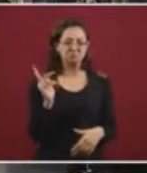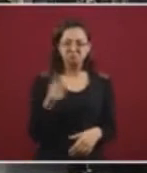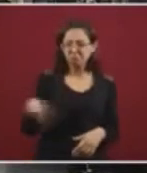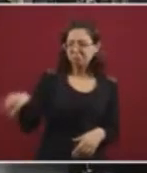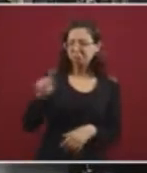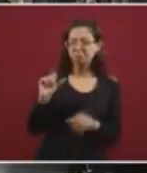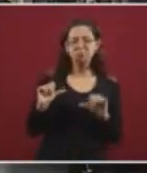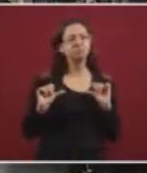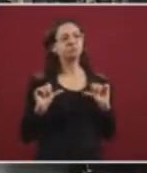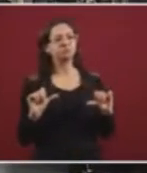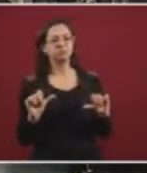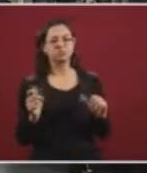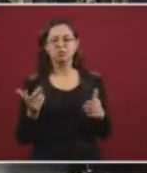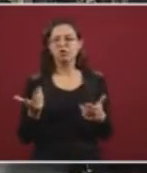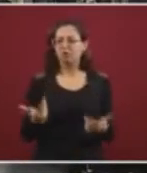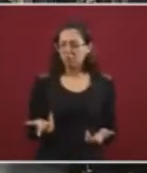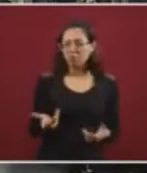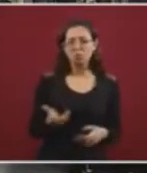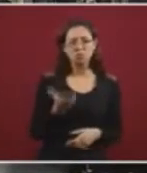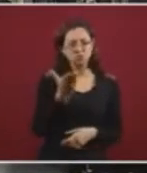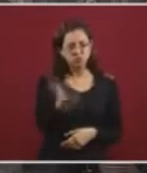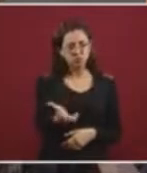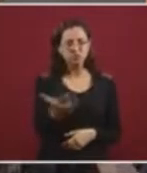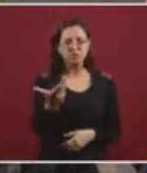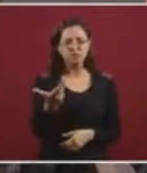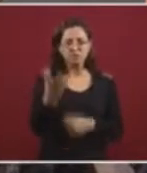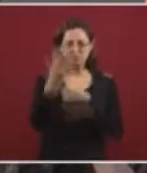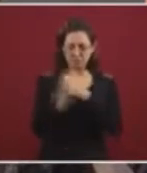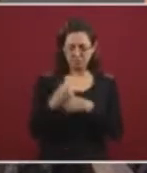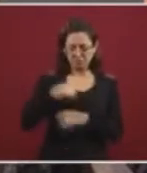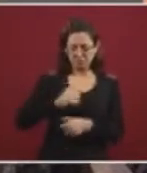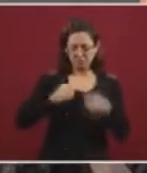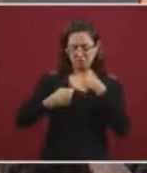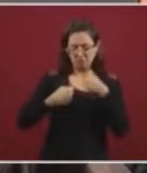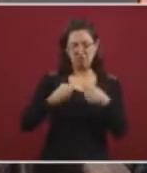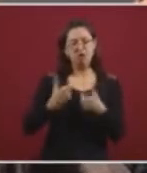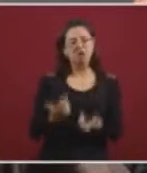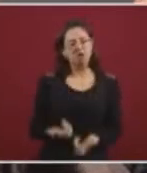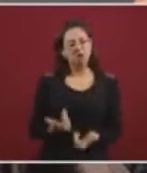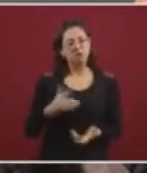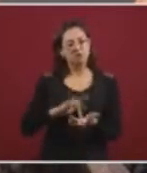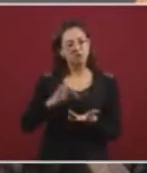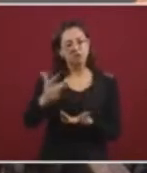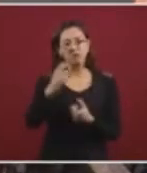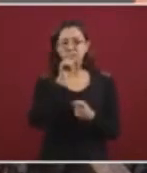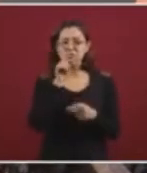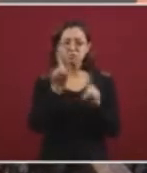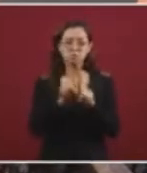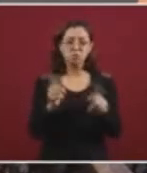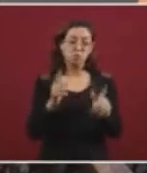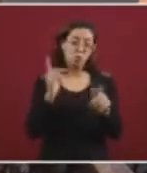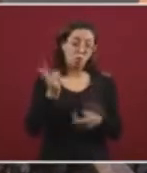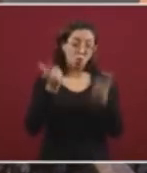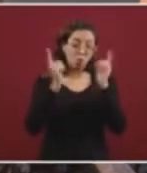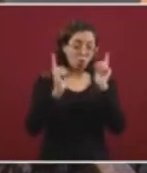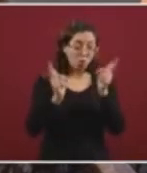Le agradecemos que nos haya dado la palabra hoy aquí, aunque también confiamos poder tener la oportunidad de dialogar con usted de